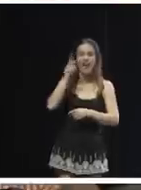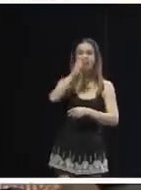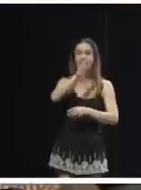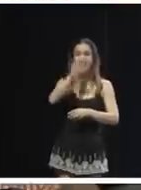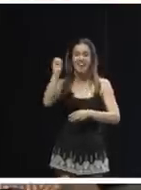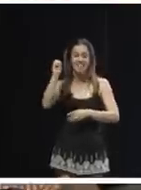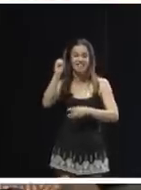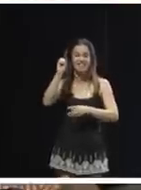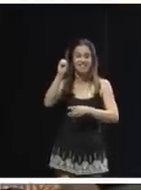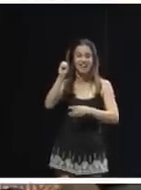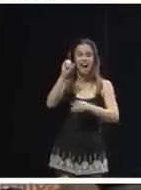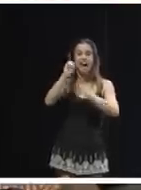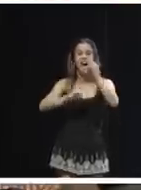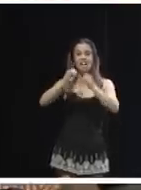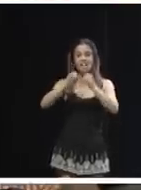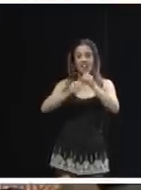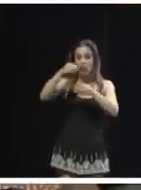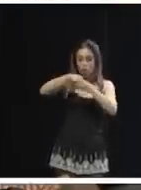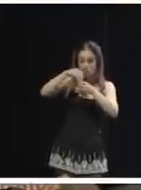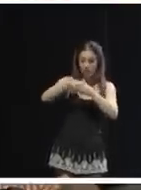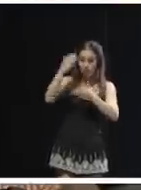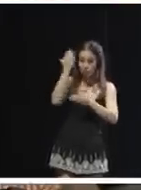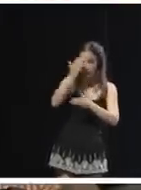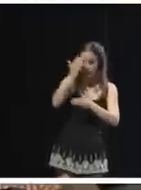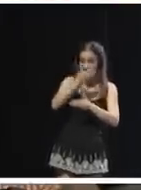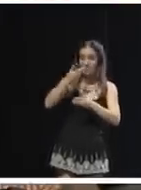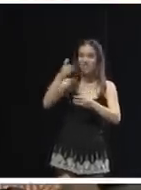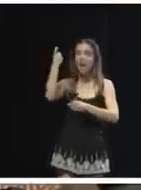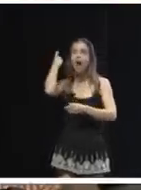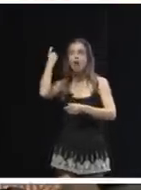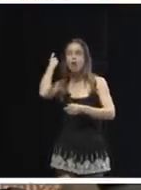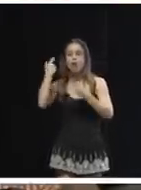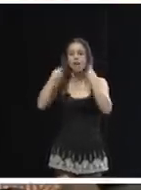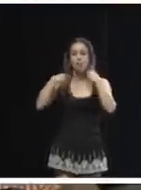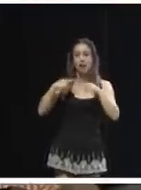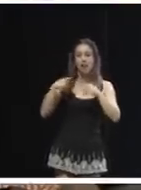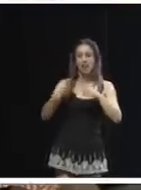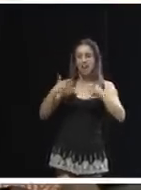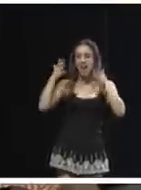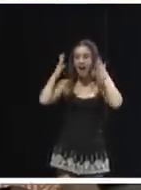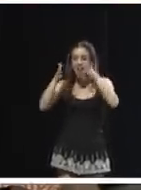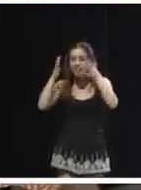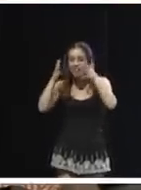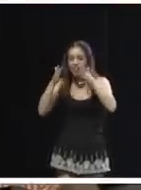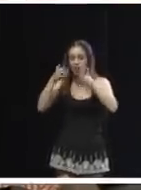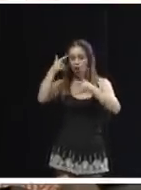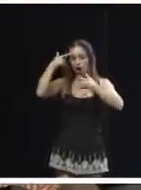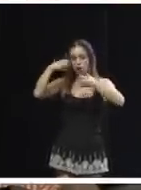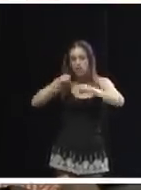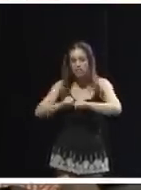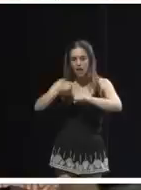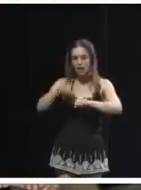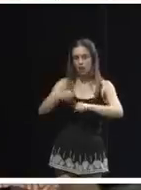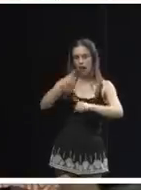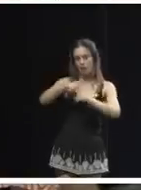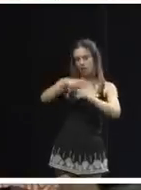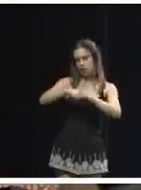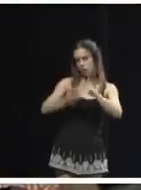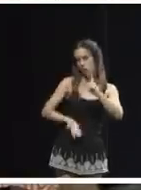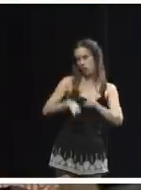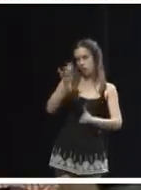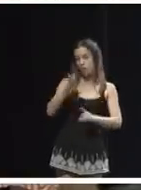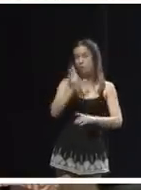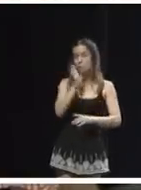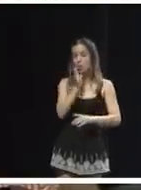es que tengamos alumnos y alumnas que pierden la atención a esas altas temperaturas, porque queremos cambiar la vida de la